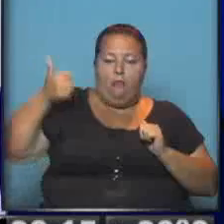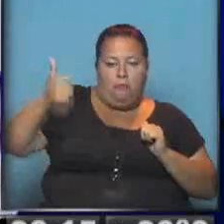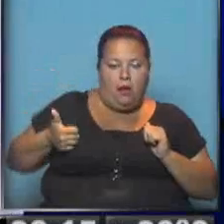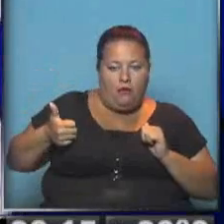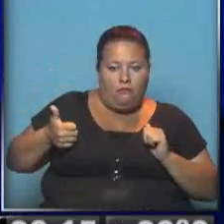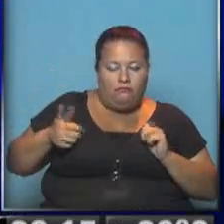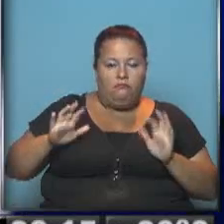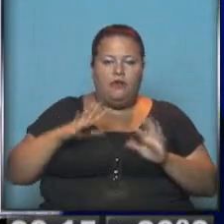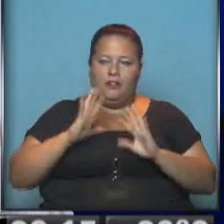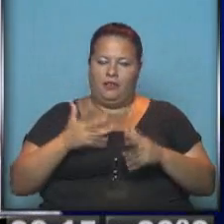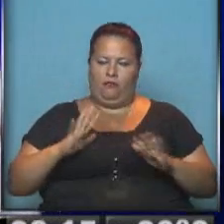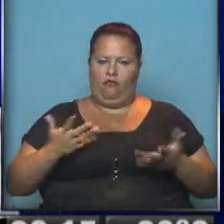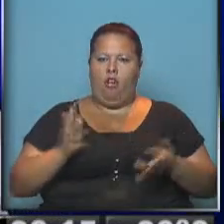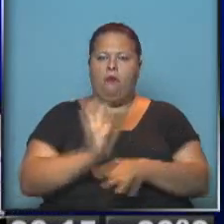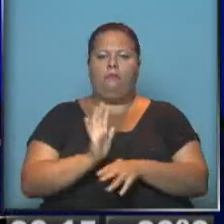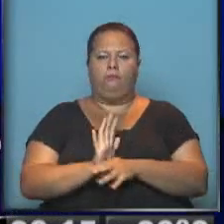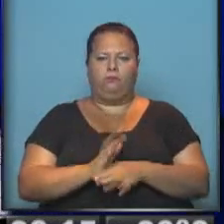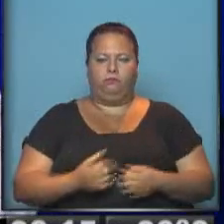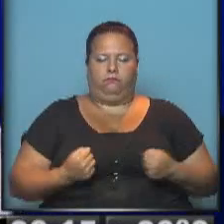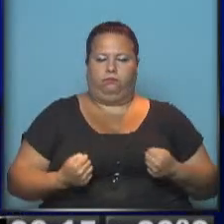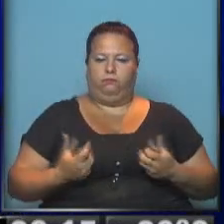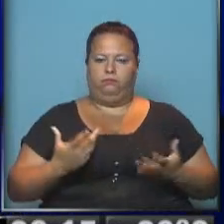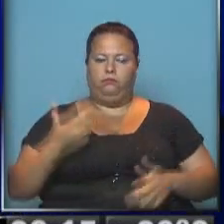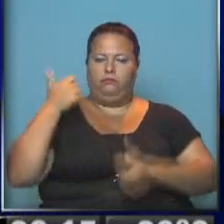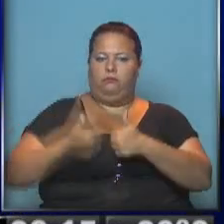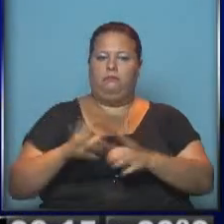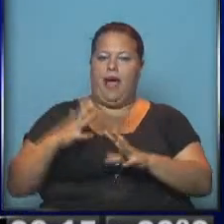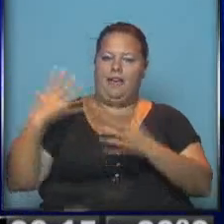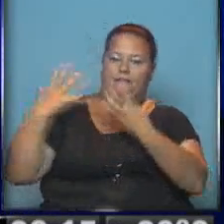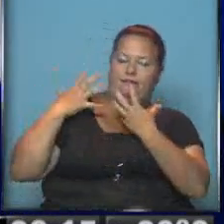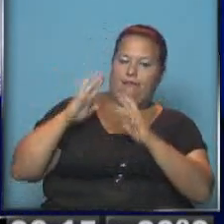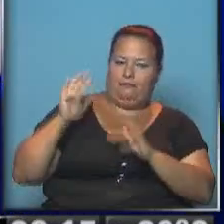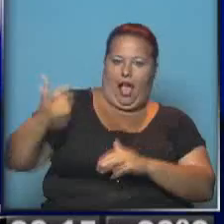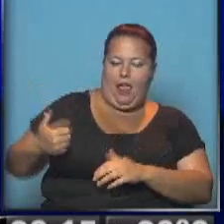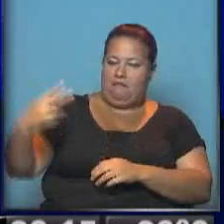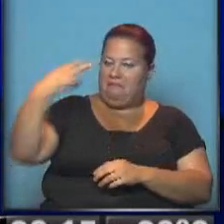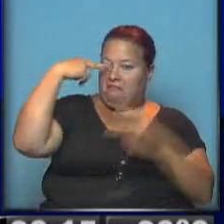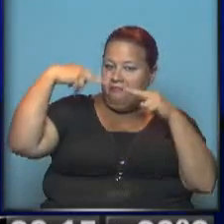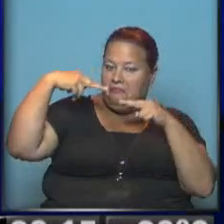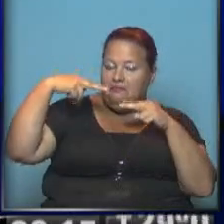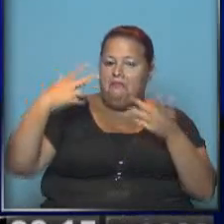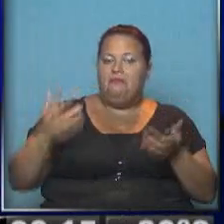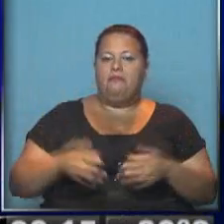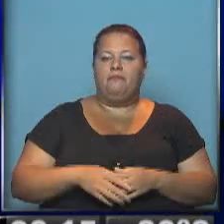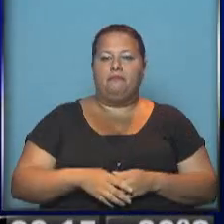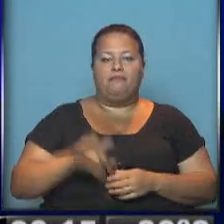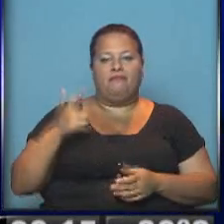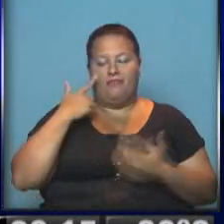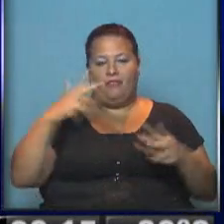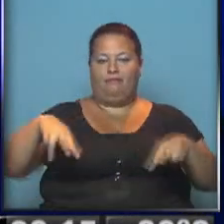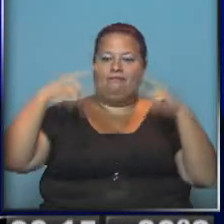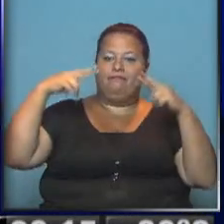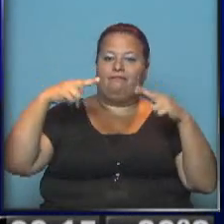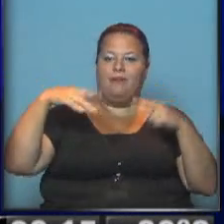acá, que ya es toda una actitud muy importante de invasión, ¿no? Sí, parado, claro, me miró, la famosa mirada